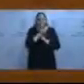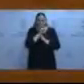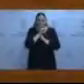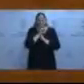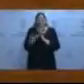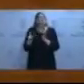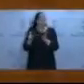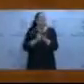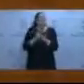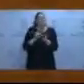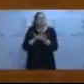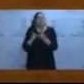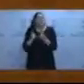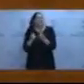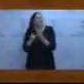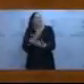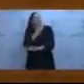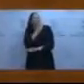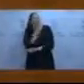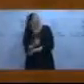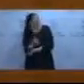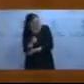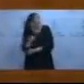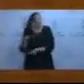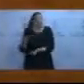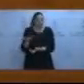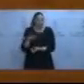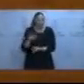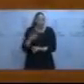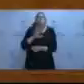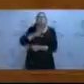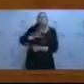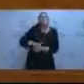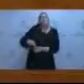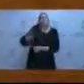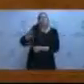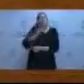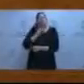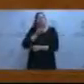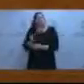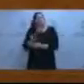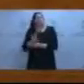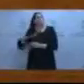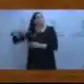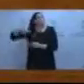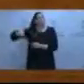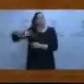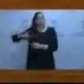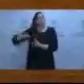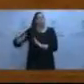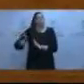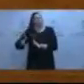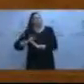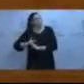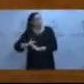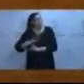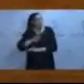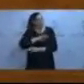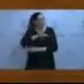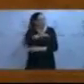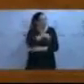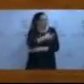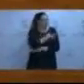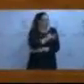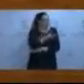necesarias, señora Elsa. Las veces que sean necesarias. Ahora, parece que no es nuestra única portavoz, señor presidente, quien interrumpe al orador,